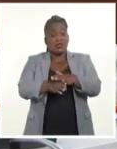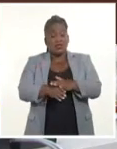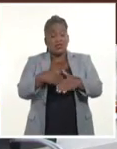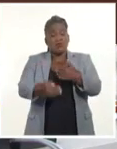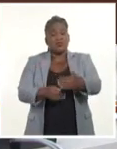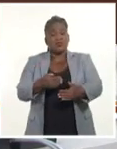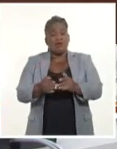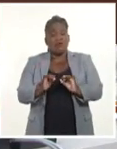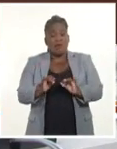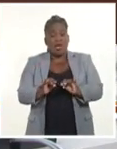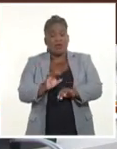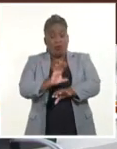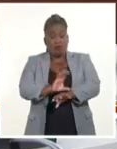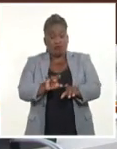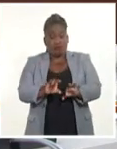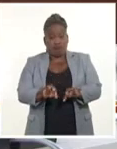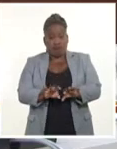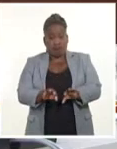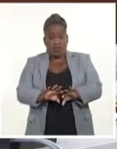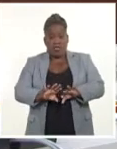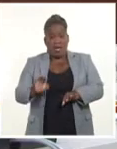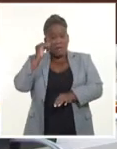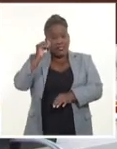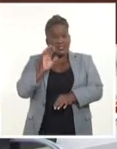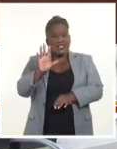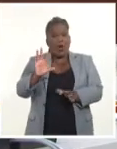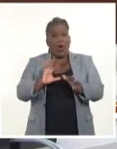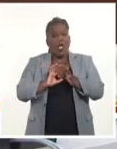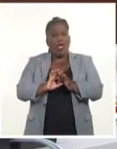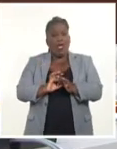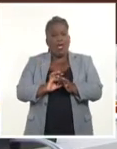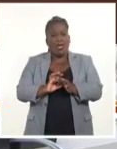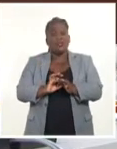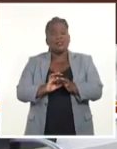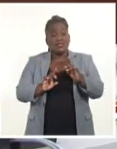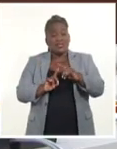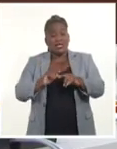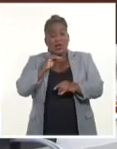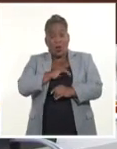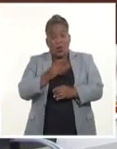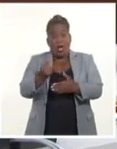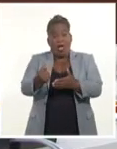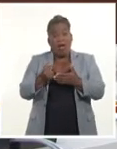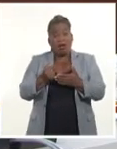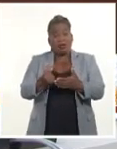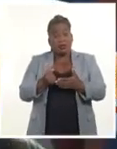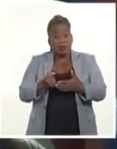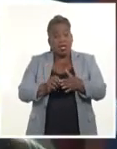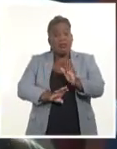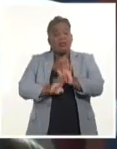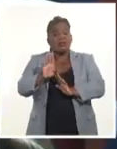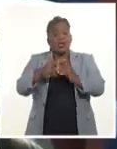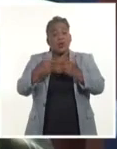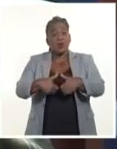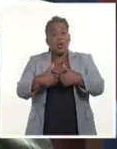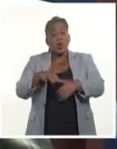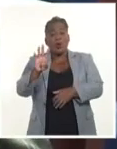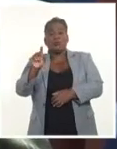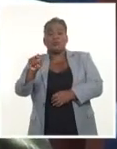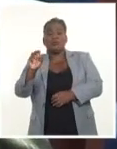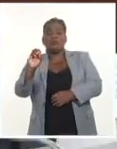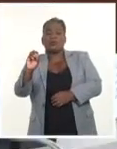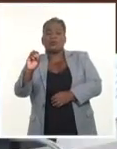procesar los datos y ya ir pensando en 5G como una tecnología que nos acerque al desarrollo de la industria 4.0.